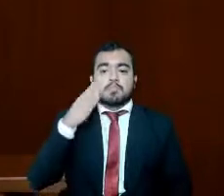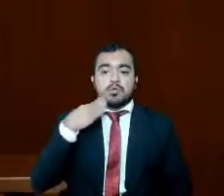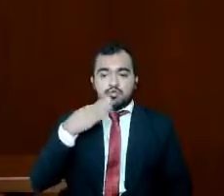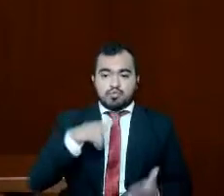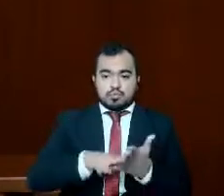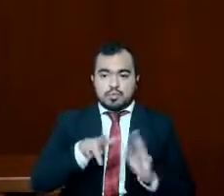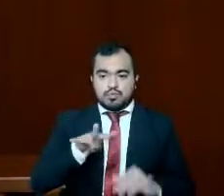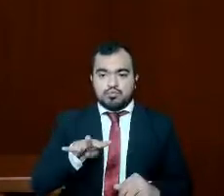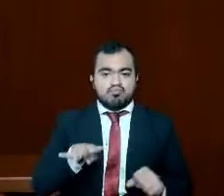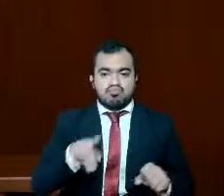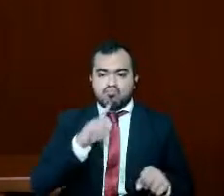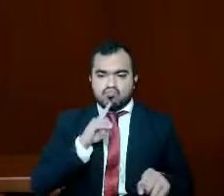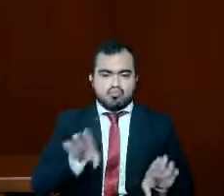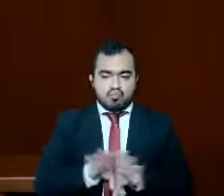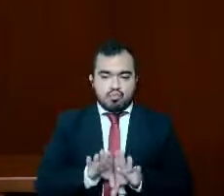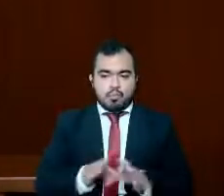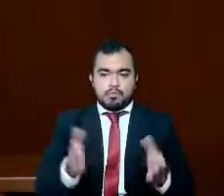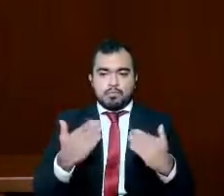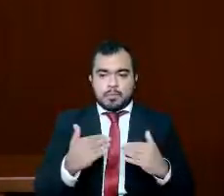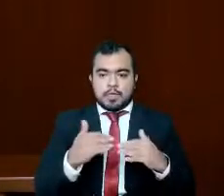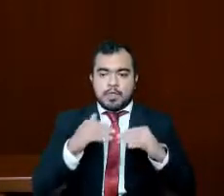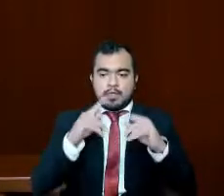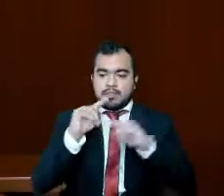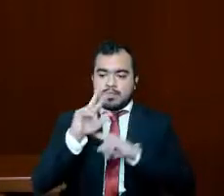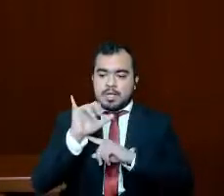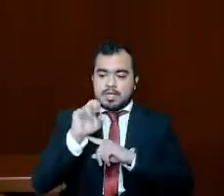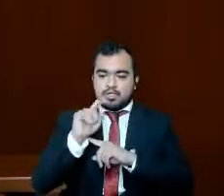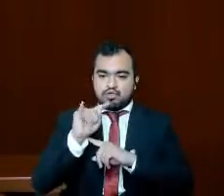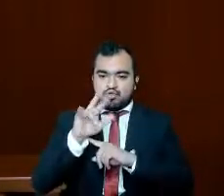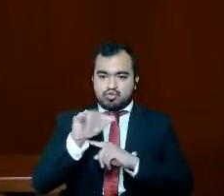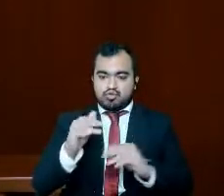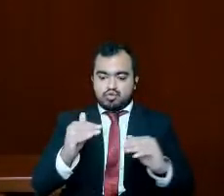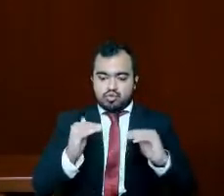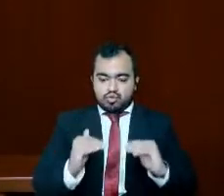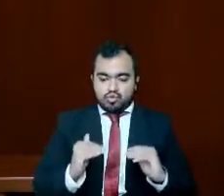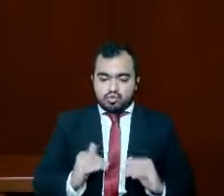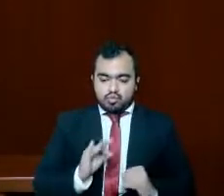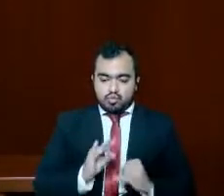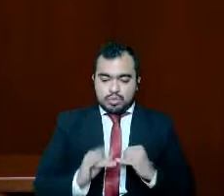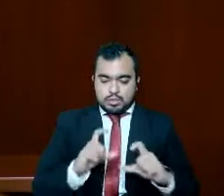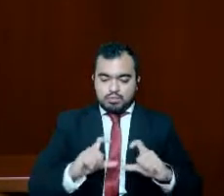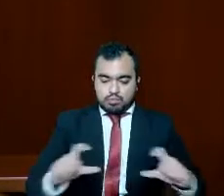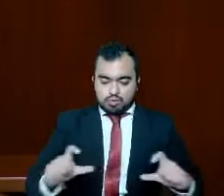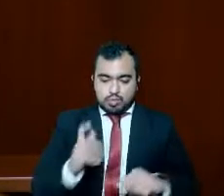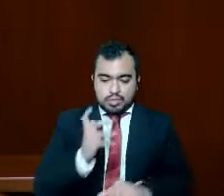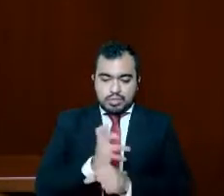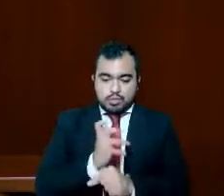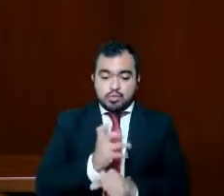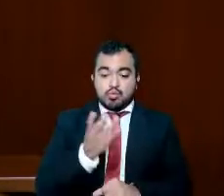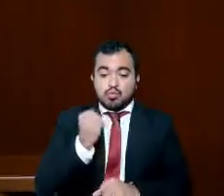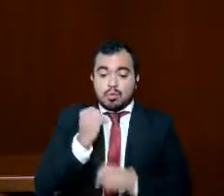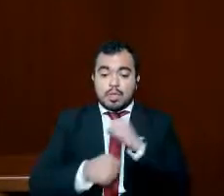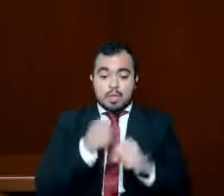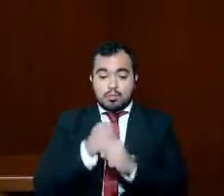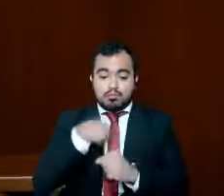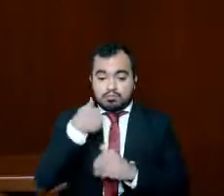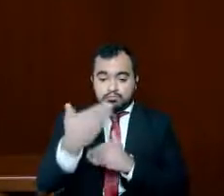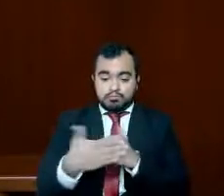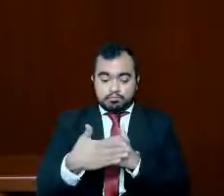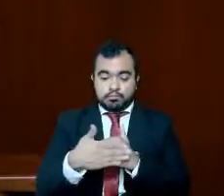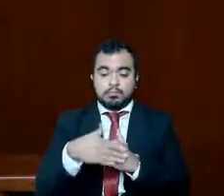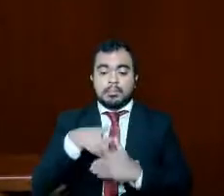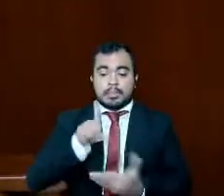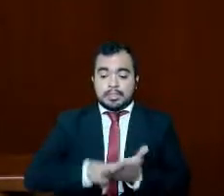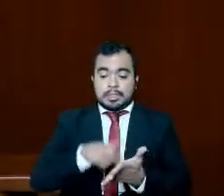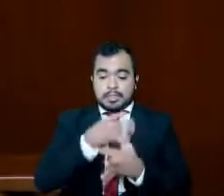sigue. Transitorios. Quinto, durante los 9 años siguientes a la entrada en vigor del presente